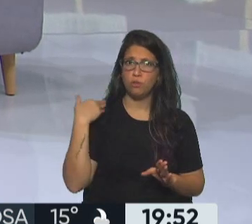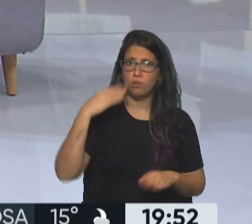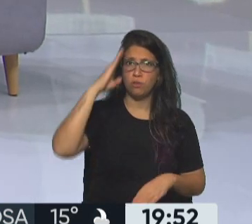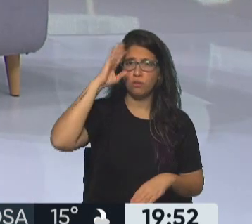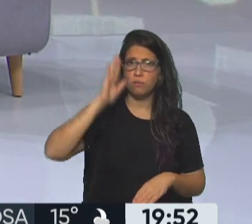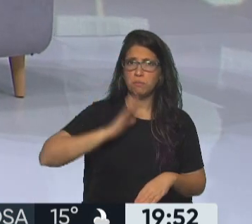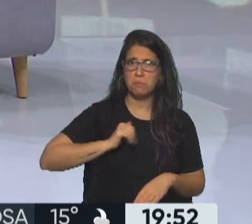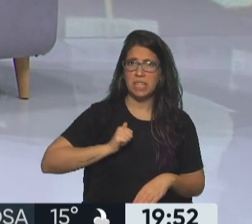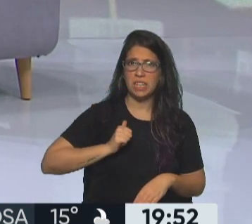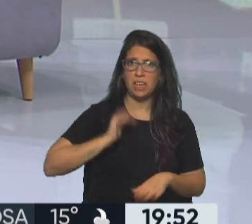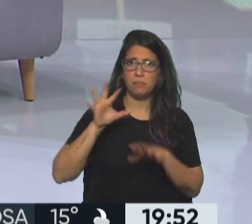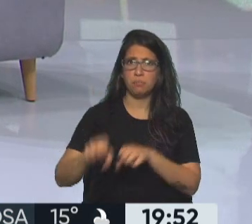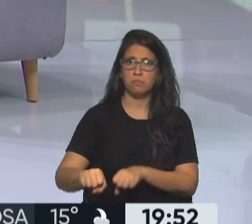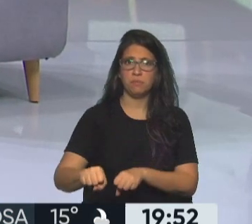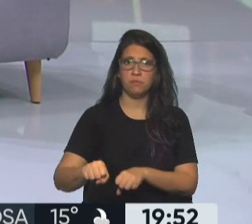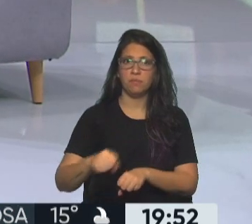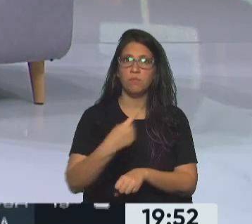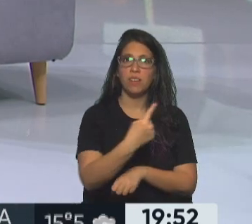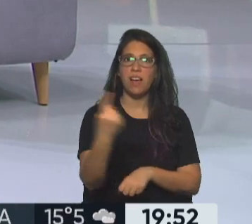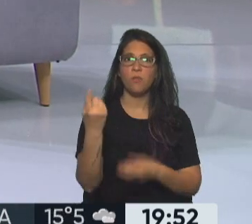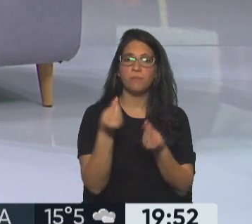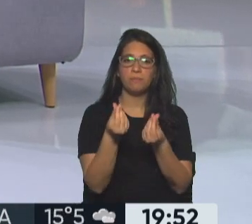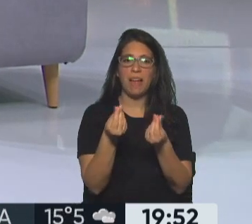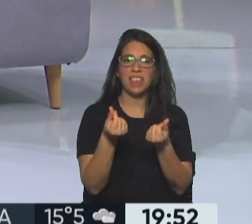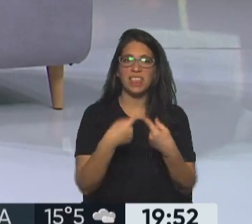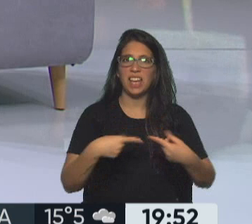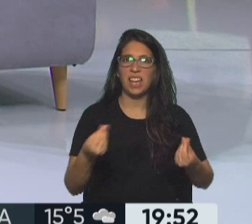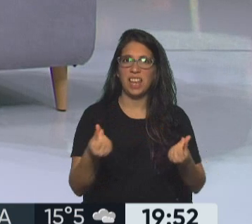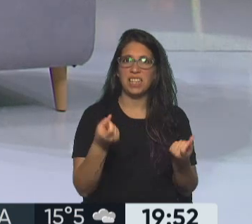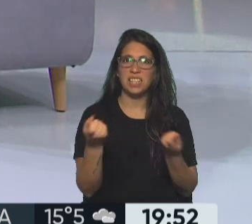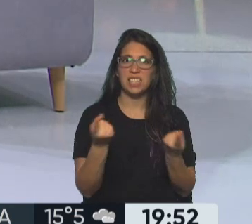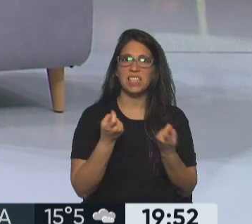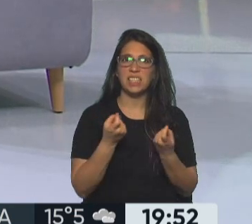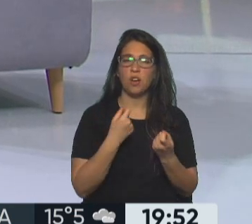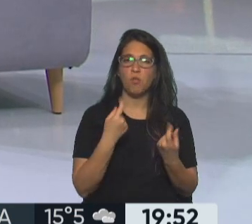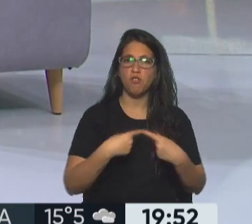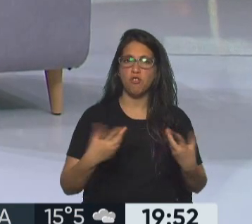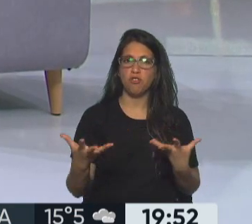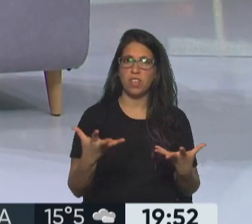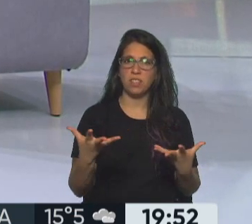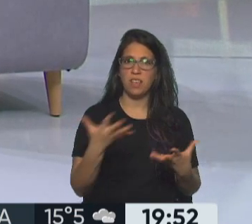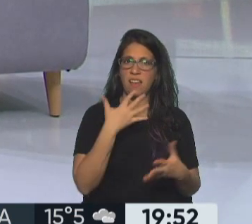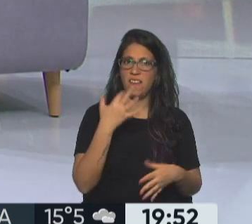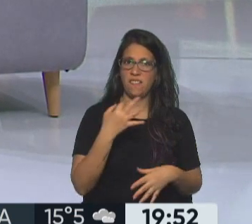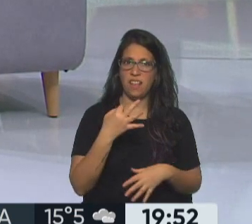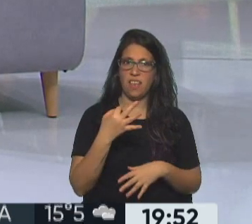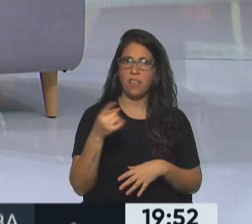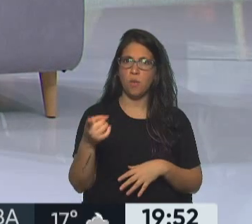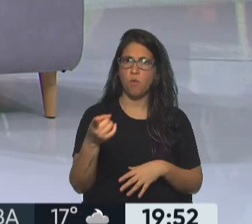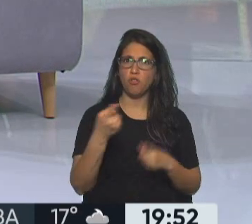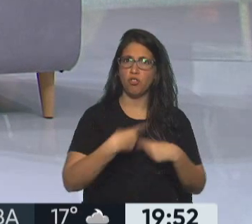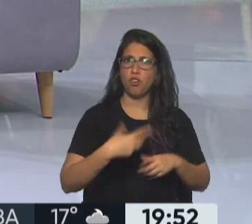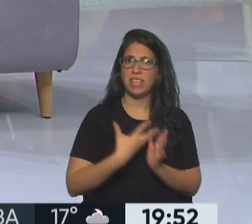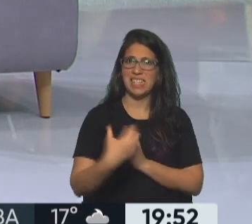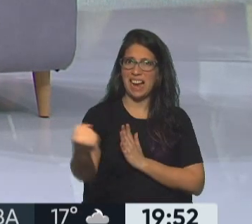yo digo, los seres humanos se manejan mucho con la materia, con las propiedades, ¿Es cierto que te han desheredado?